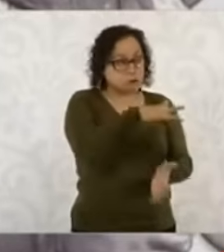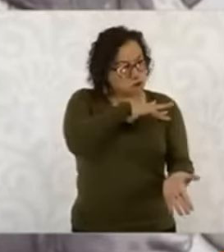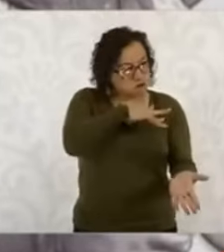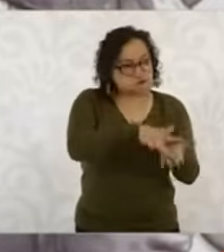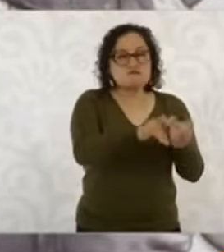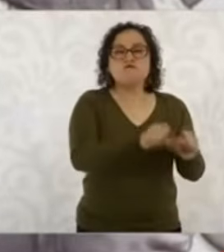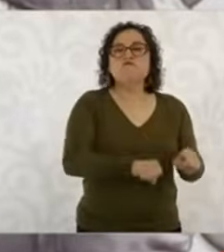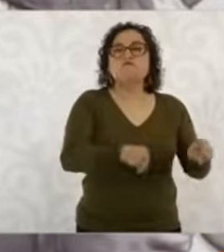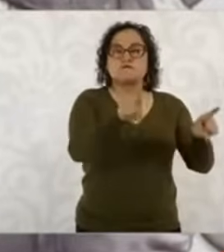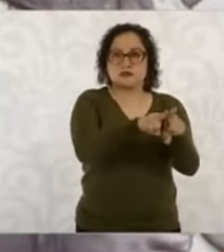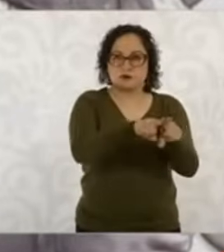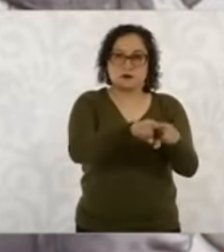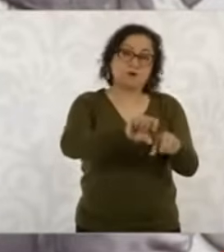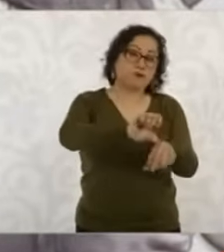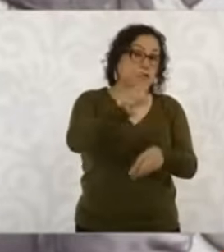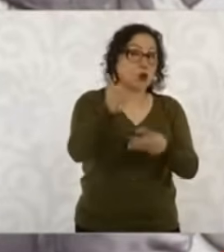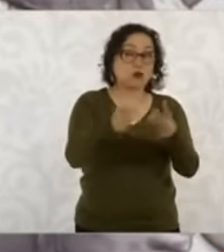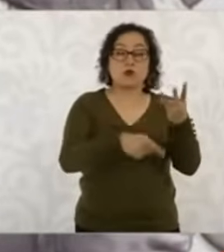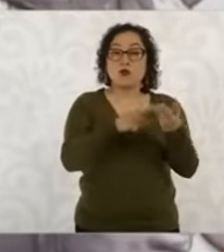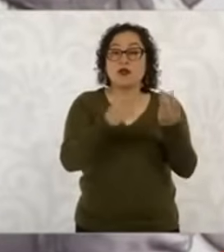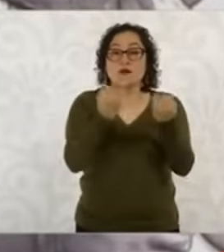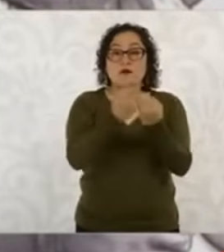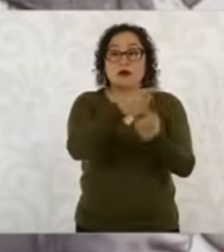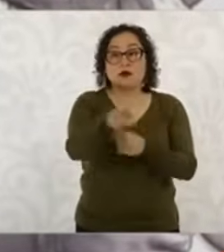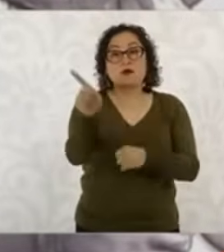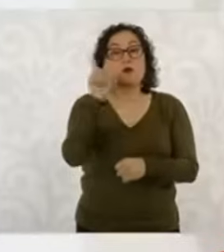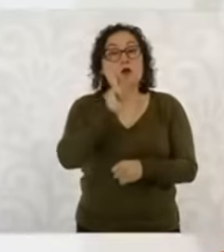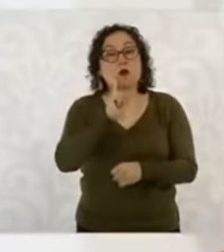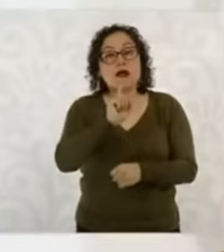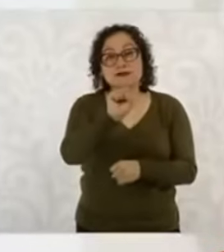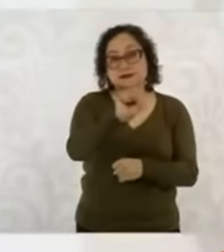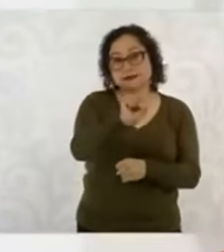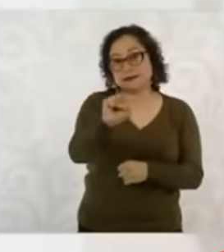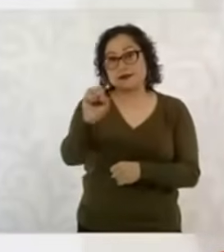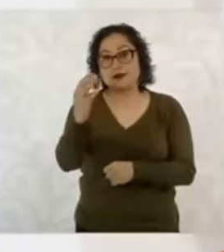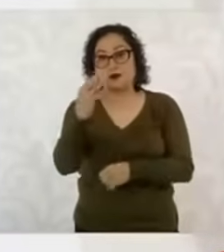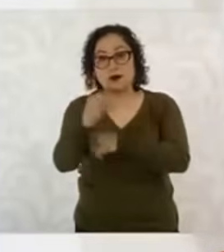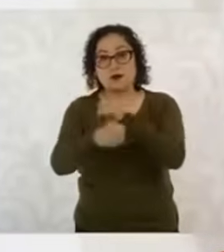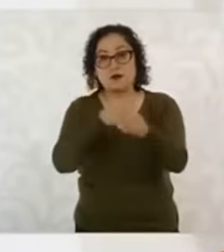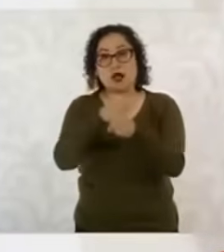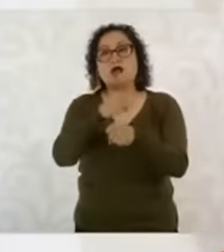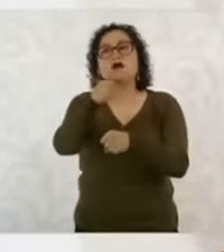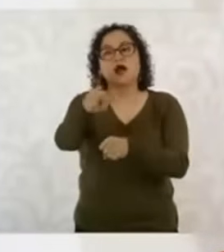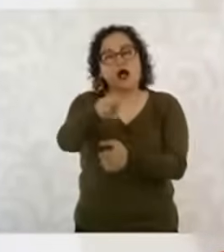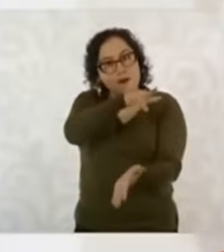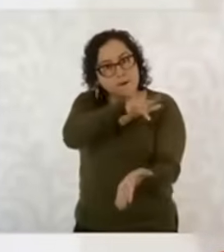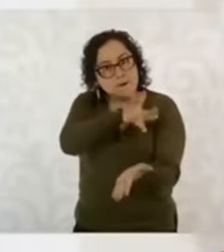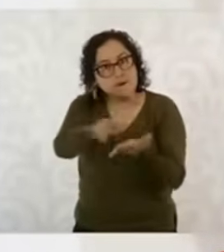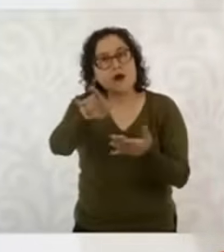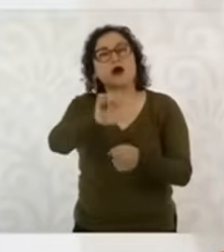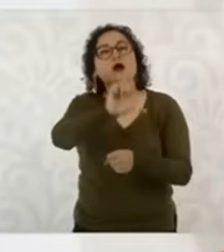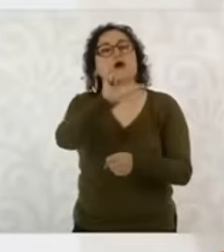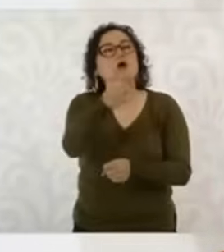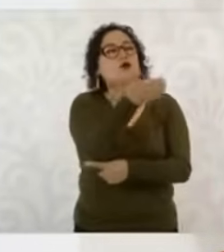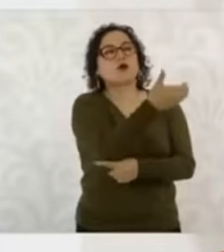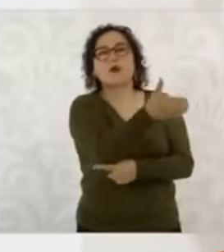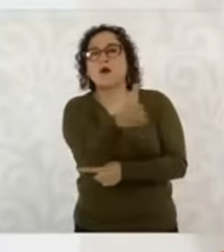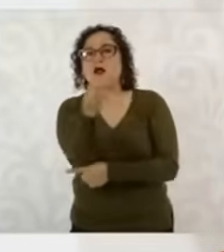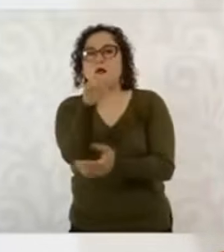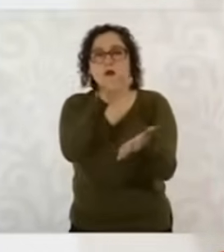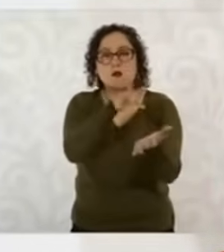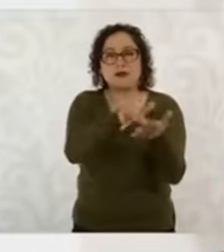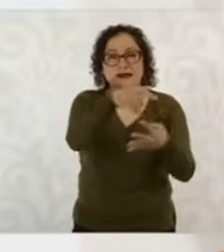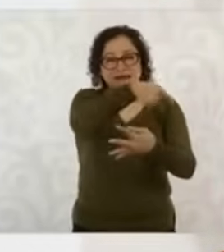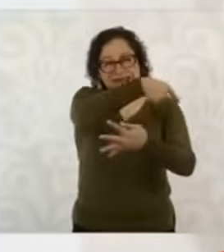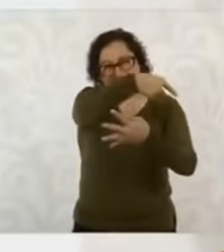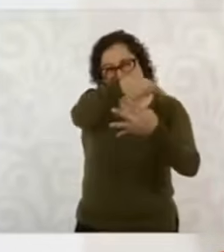60 a 64 tienen su apoyo, Jóvenes Construyendo el Futuro, Sembrando Vida, todos los programas de bienestar están